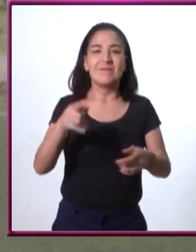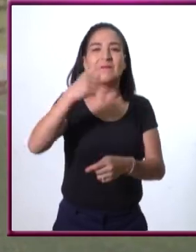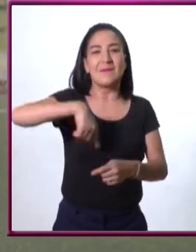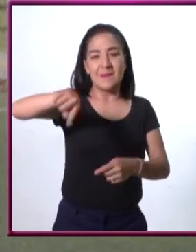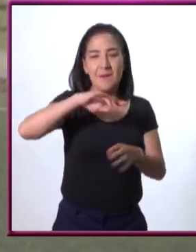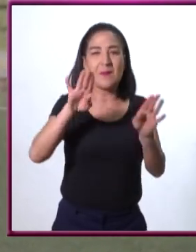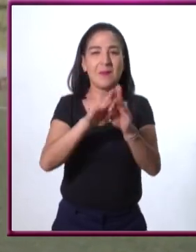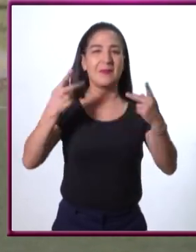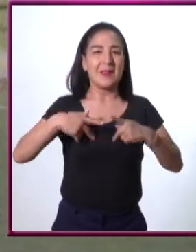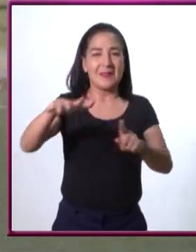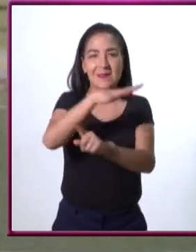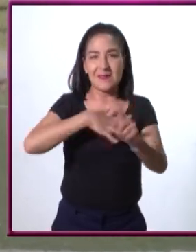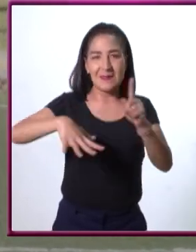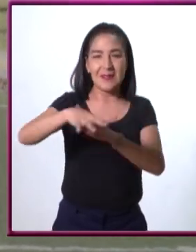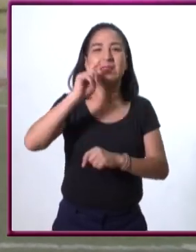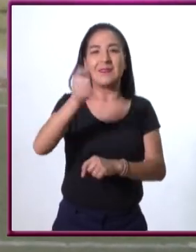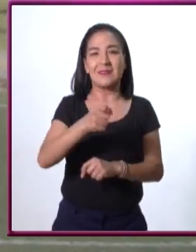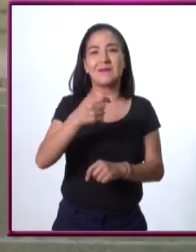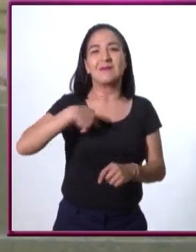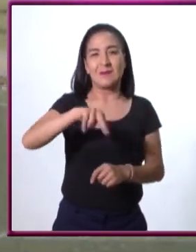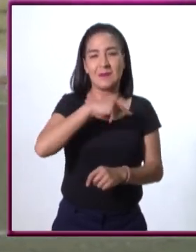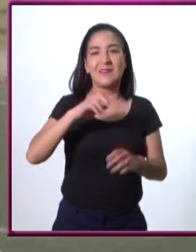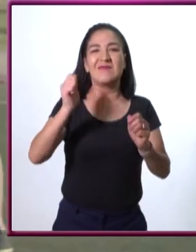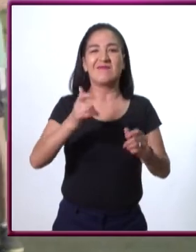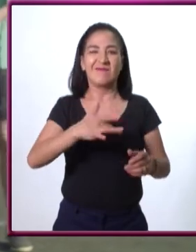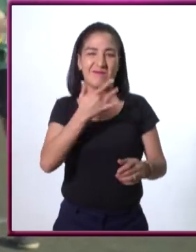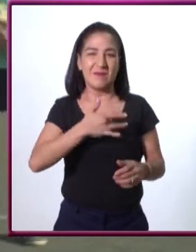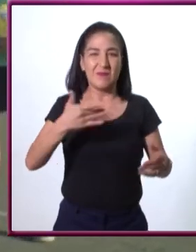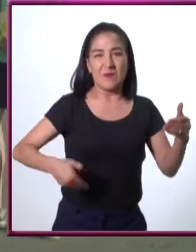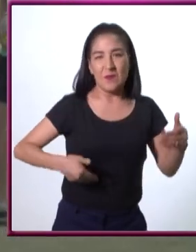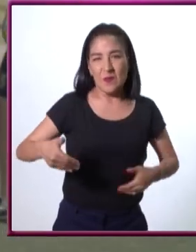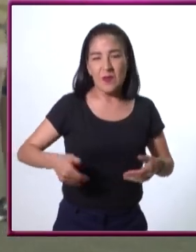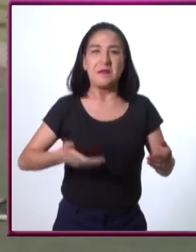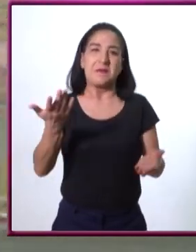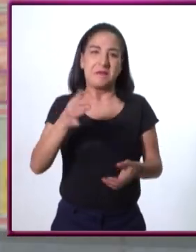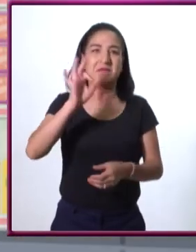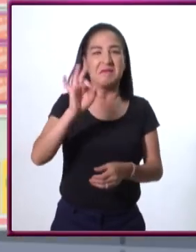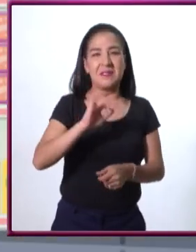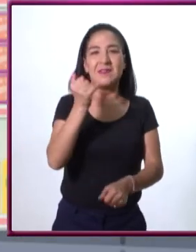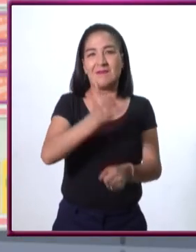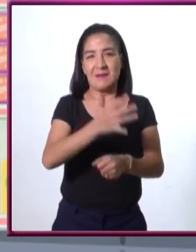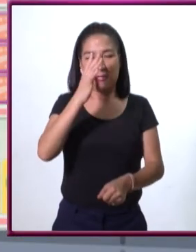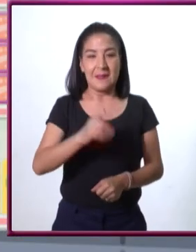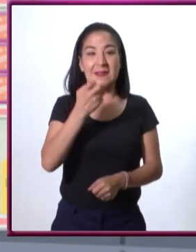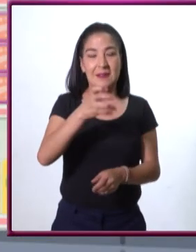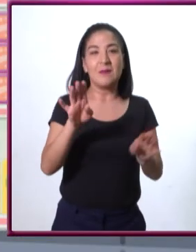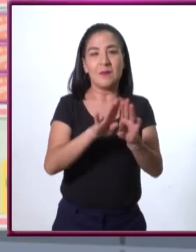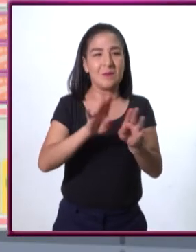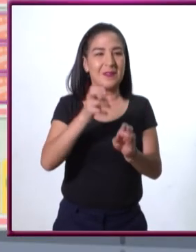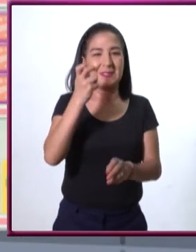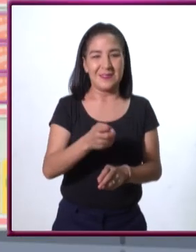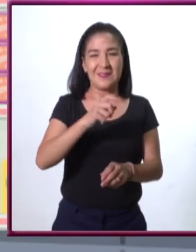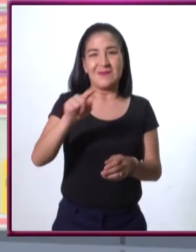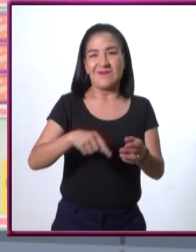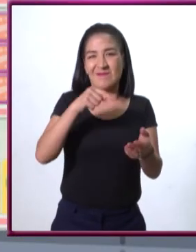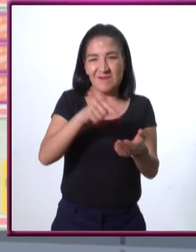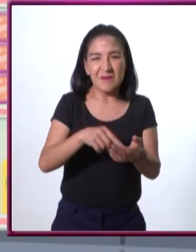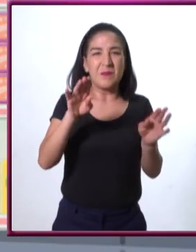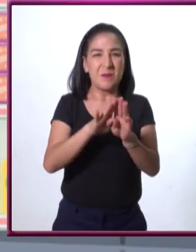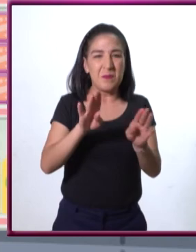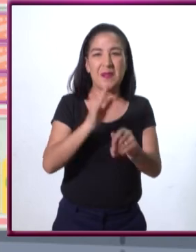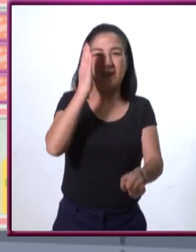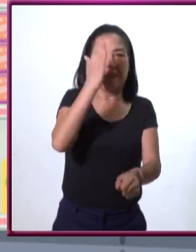sociedad para señalar las acciones de los otros que nos incomodan o nos perjudican. El poder punitivo del Estado, basado en el castigo,